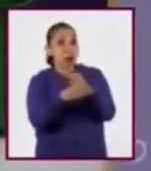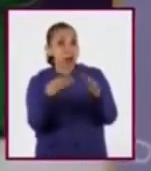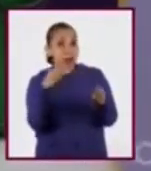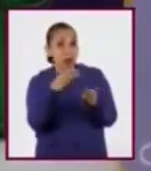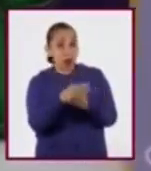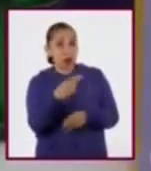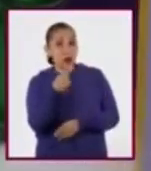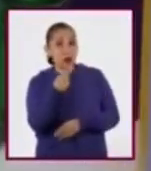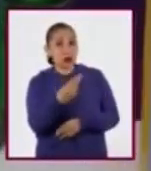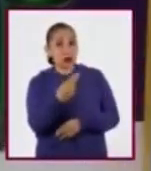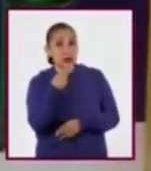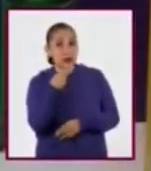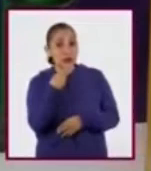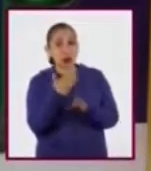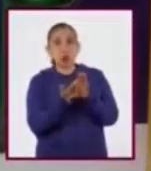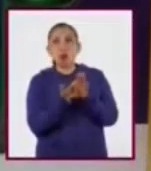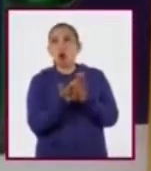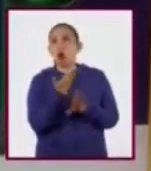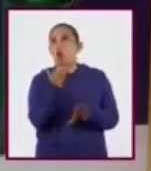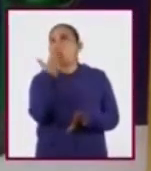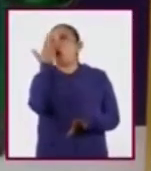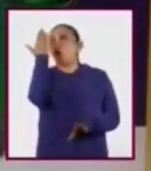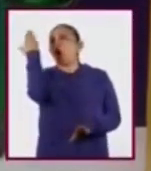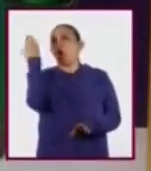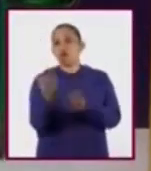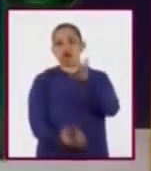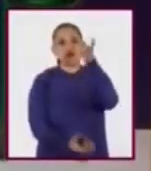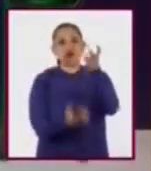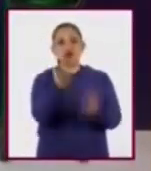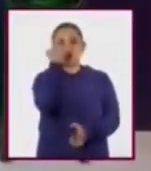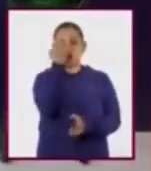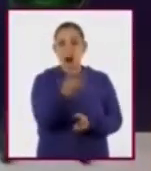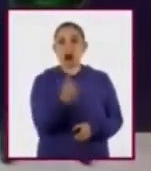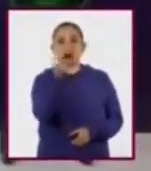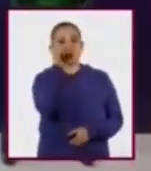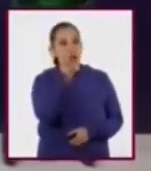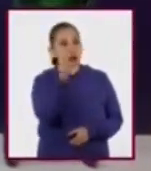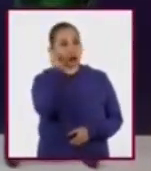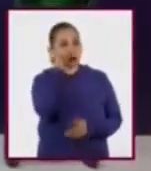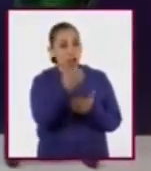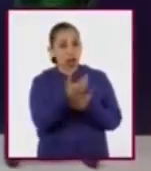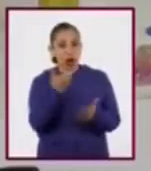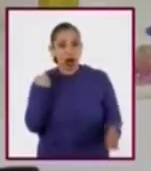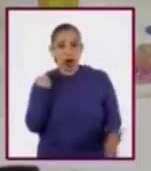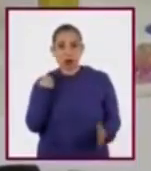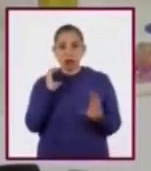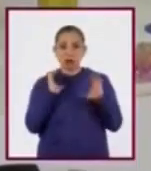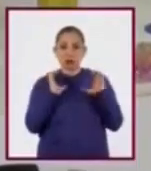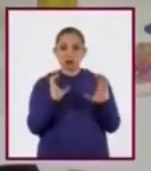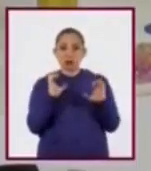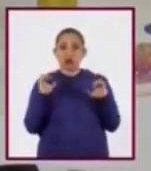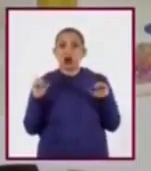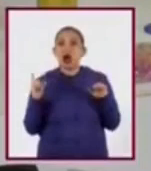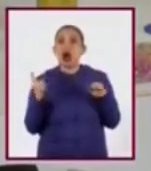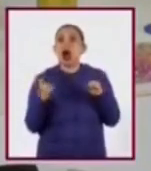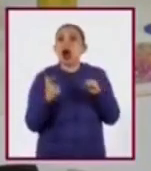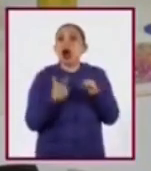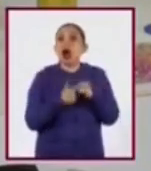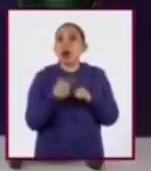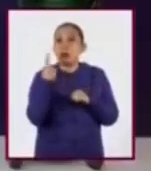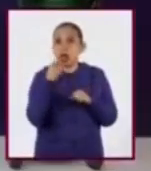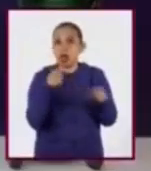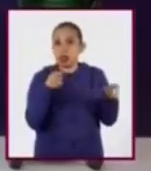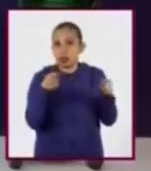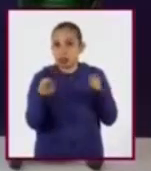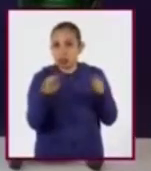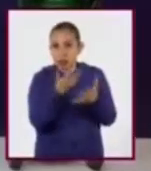que utilizaremos son altamente inflamables, siempre tenemos que tomar las medidas precautorias para